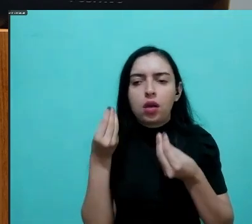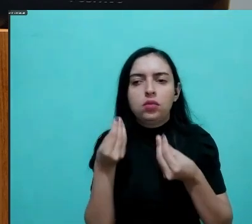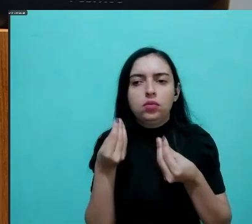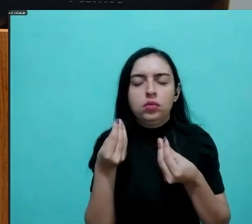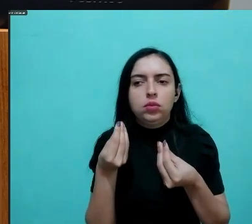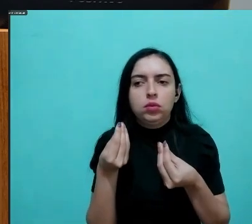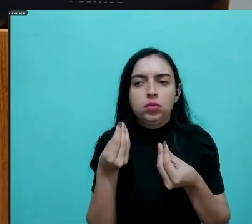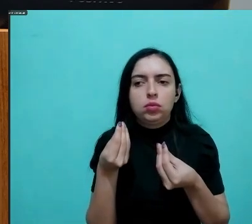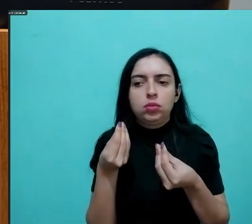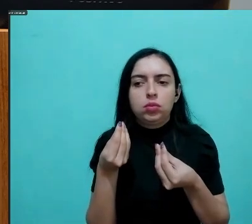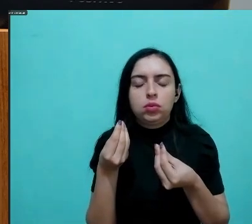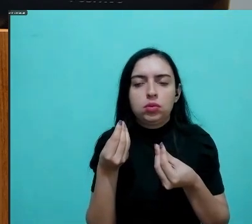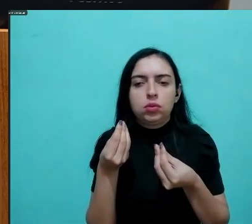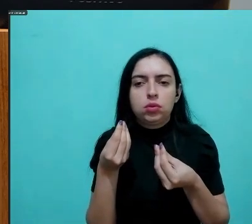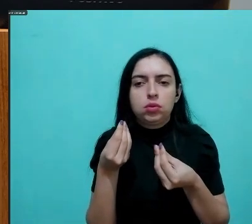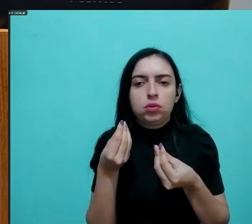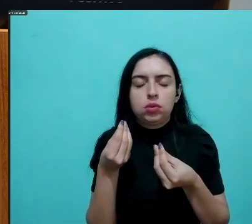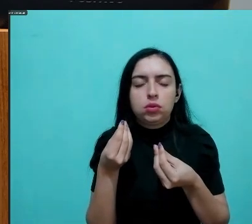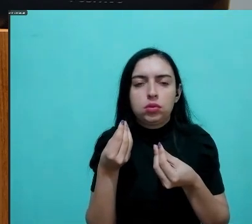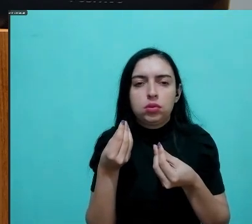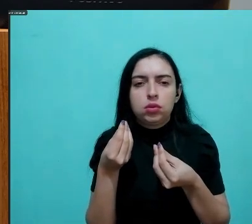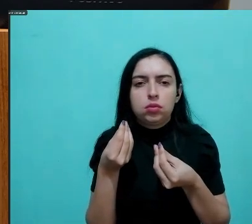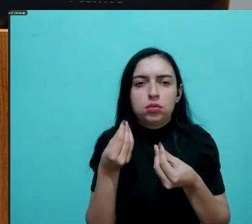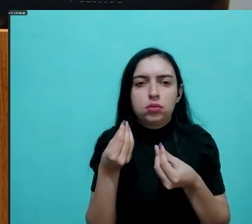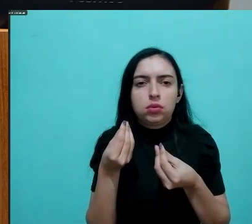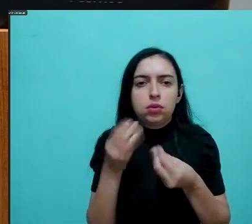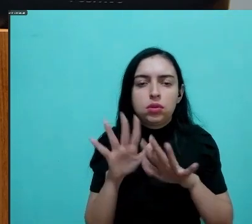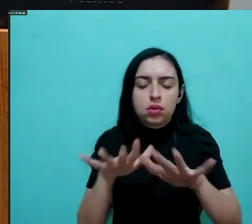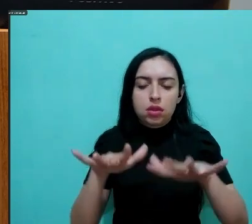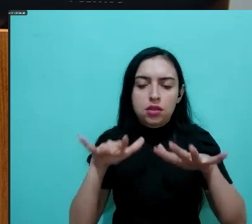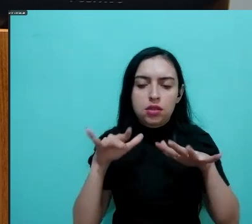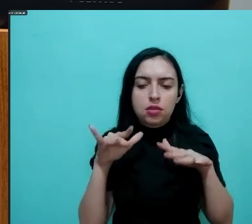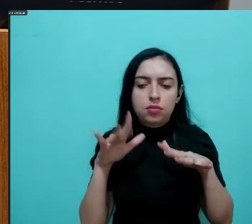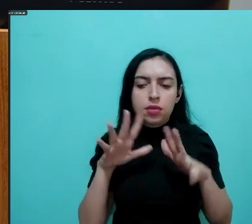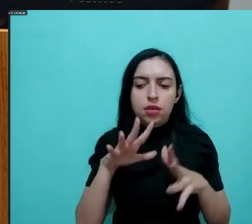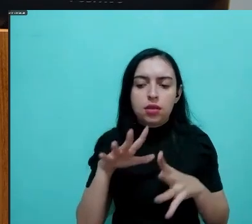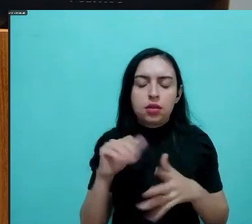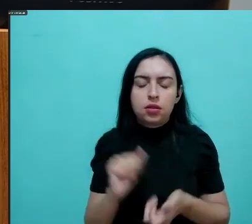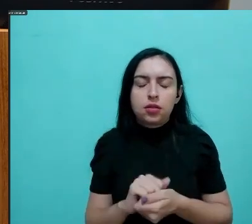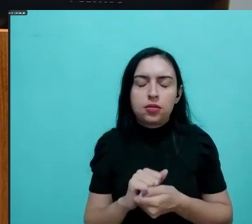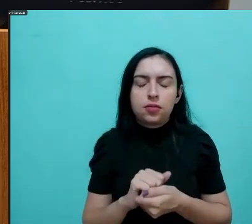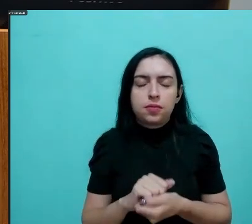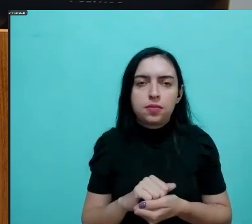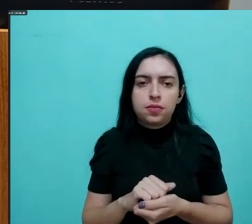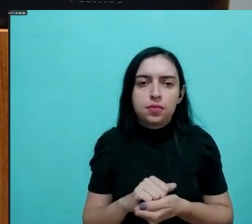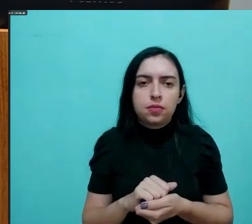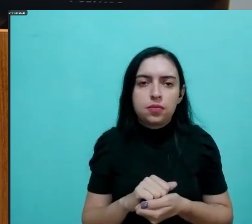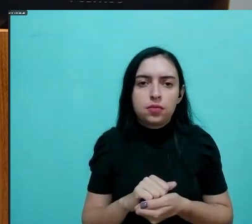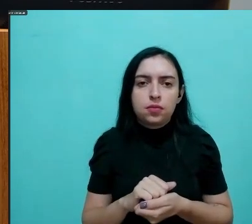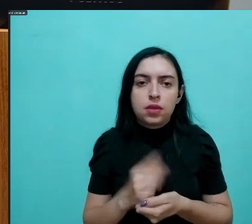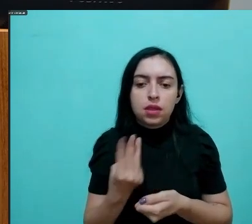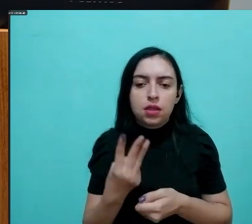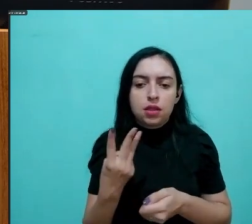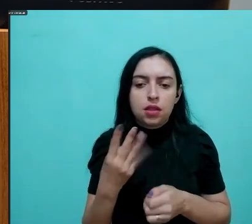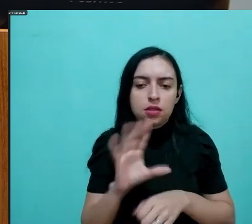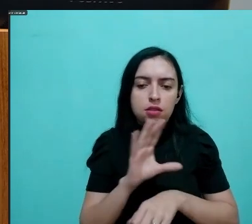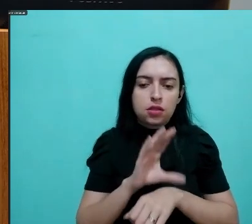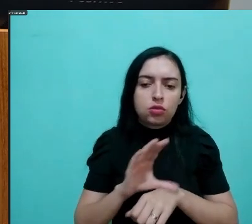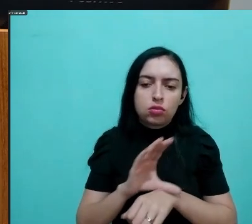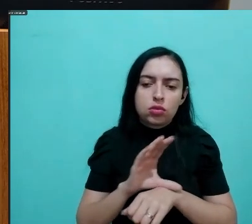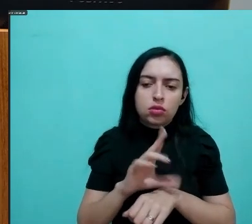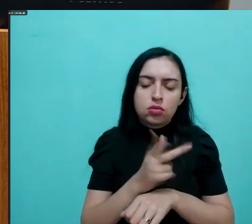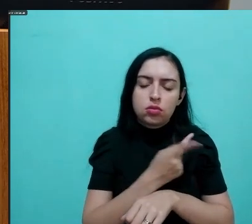después del armistice, la Asamblea Nacional, que bajo la Tercera República era la reunión de